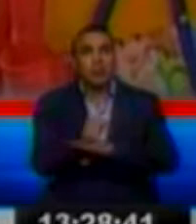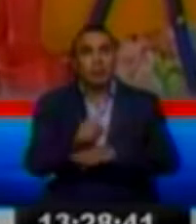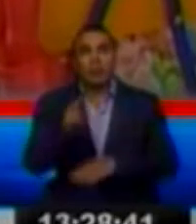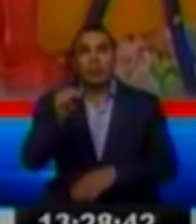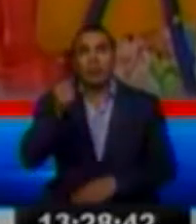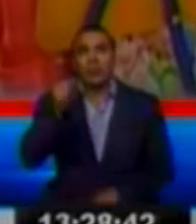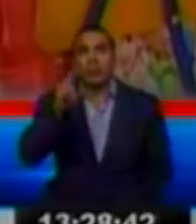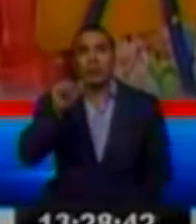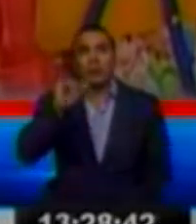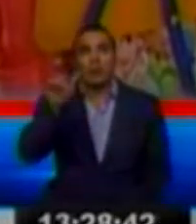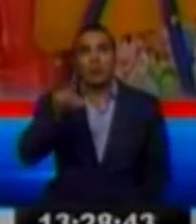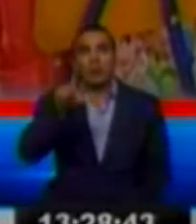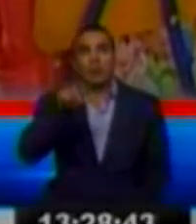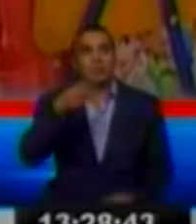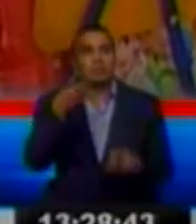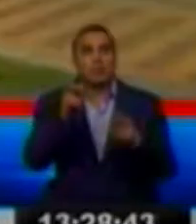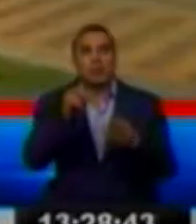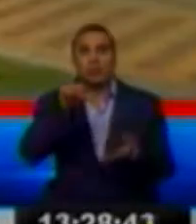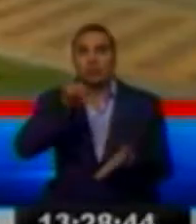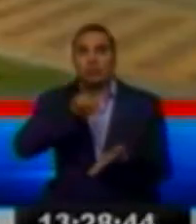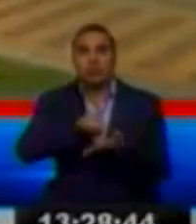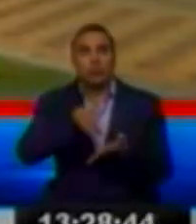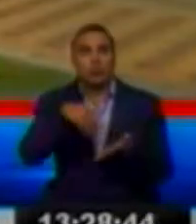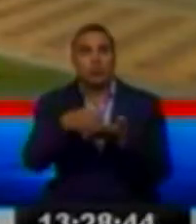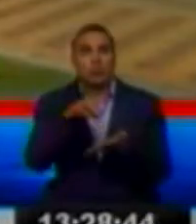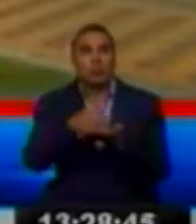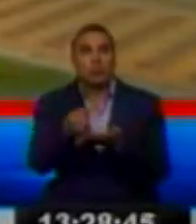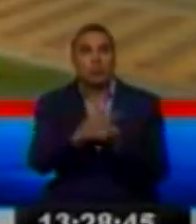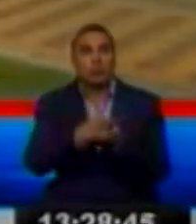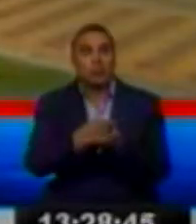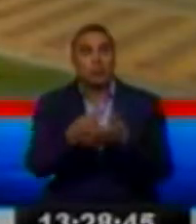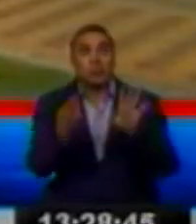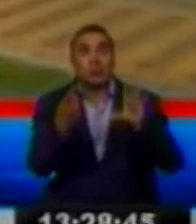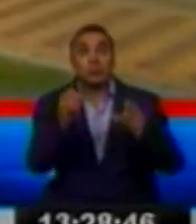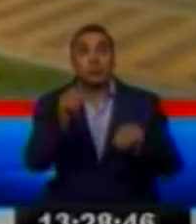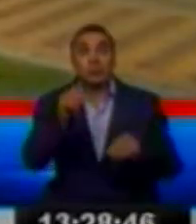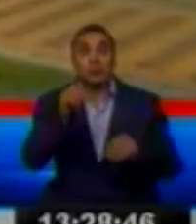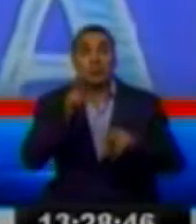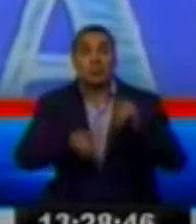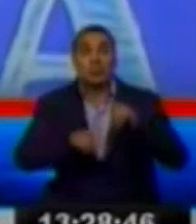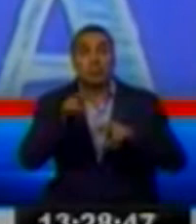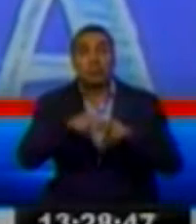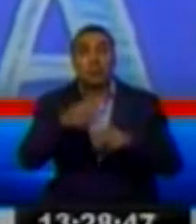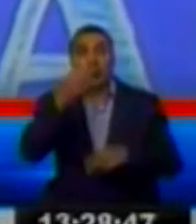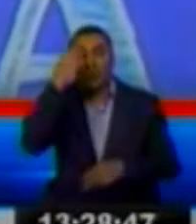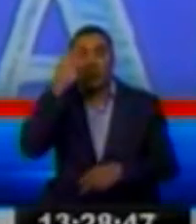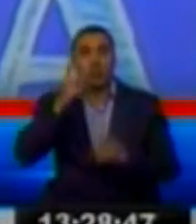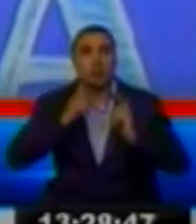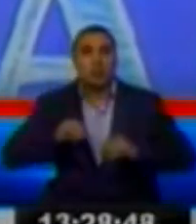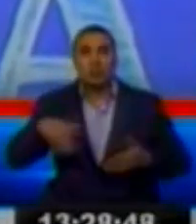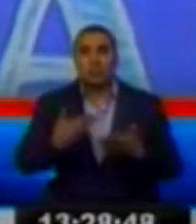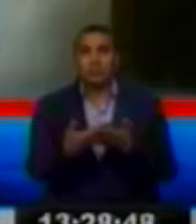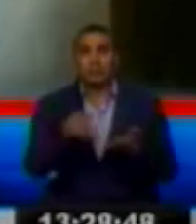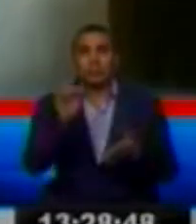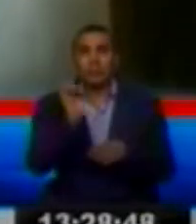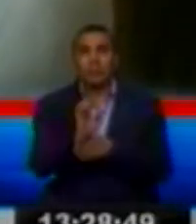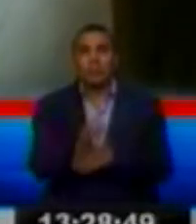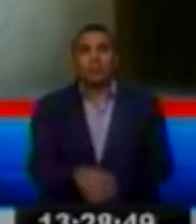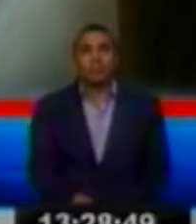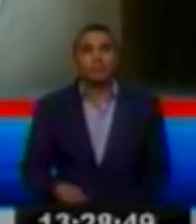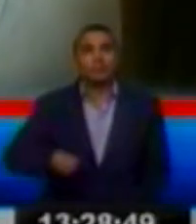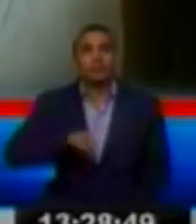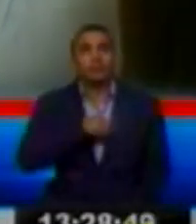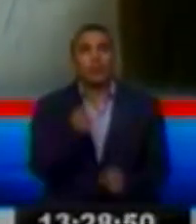ciudades en la provincia del Guayas, y más de 60 obras entre educación, salud y otras a nivel nacional, y lo estamos haciendo